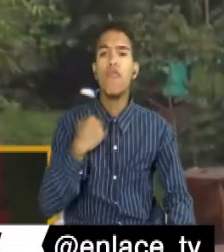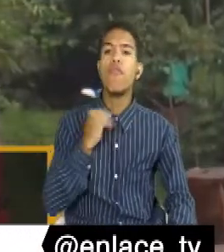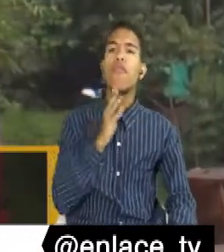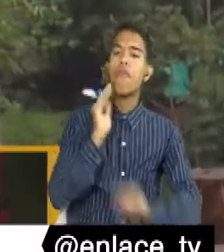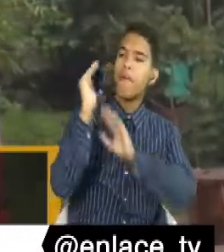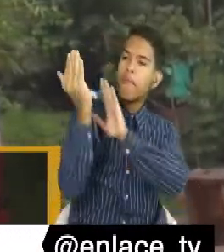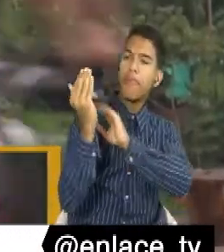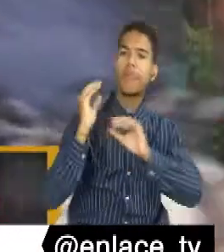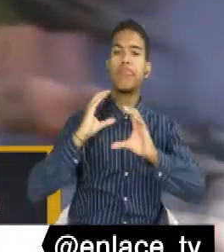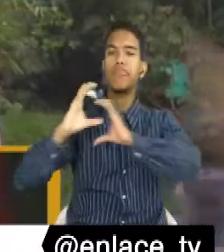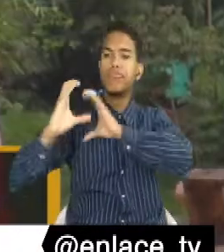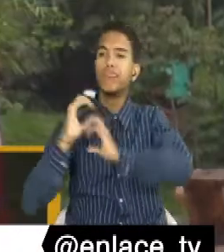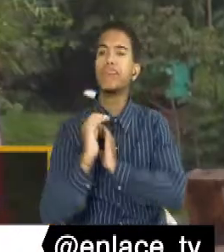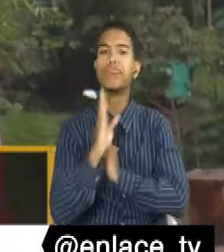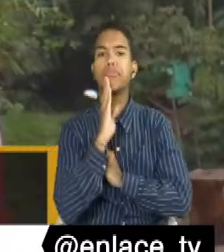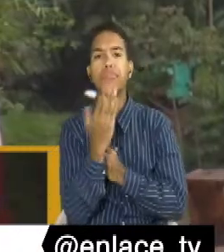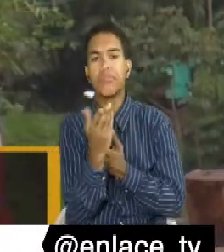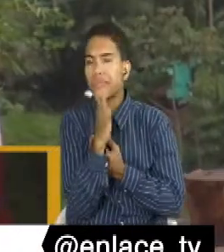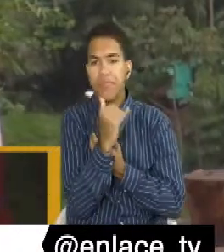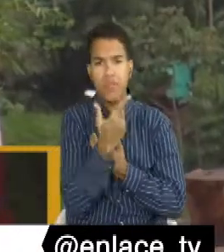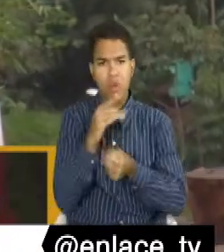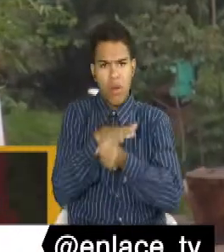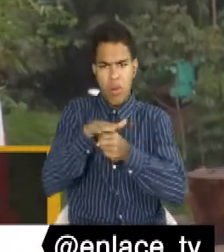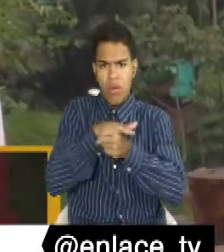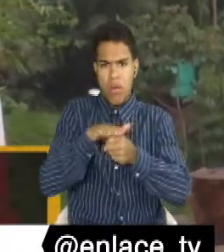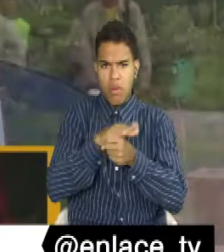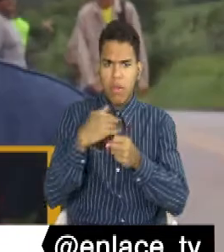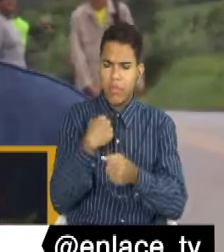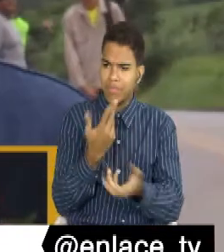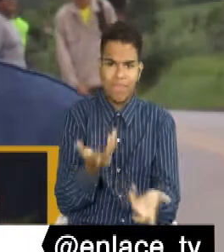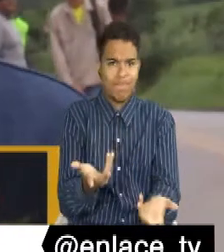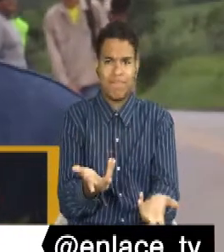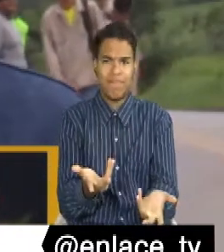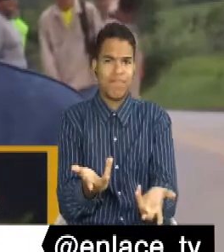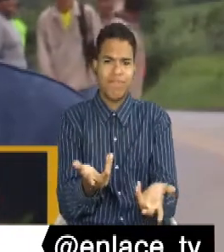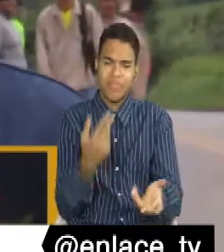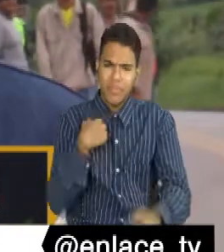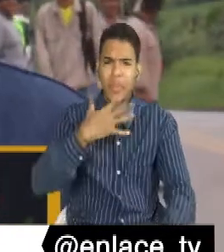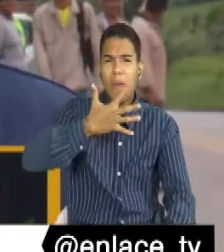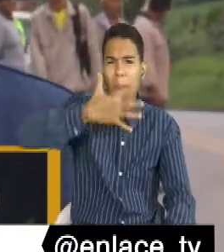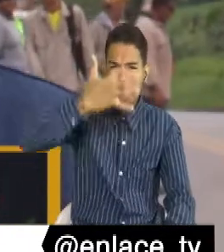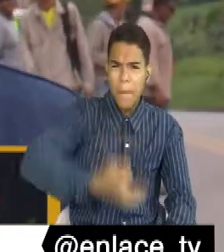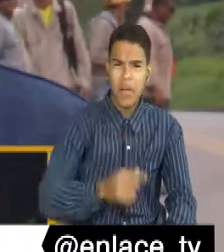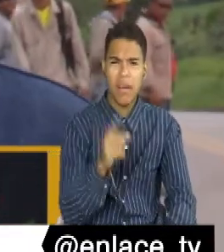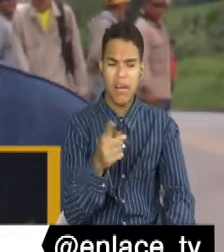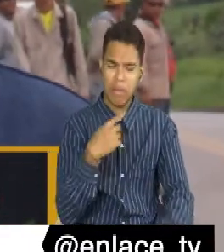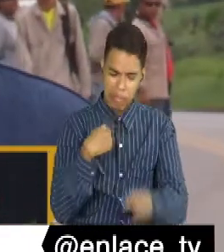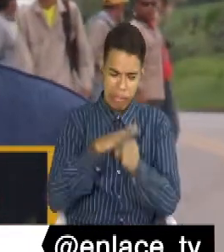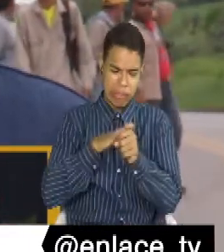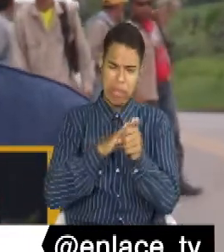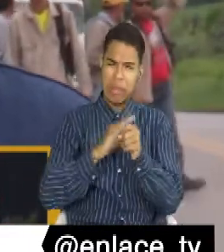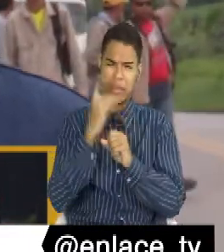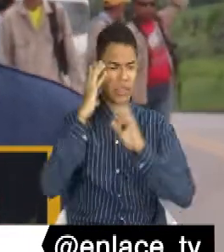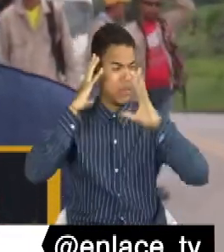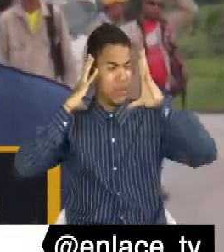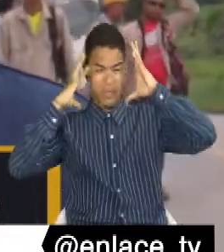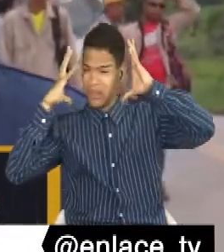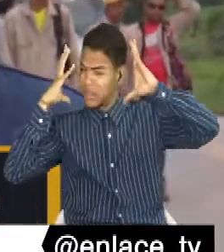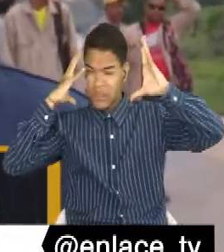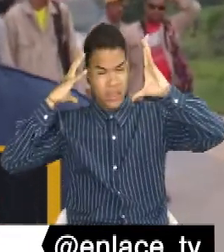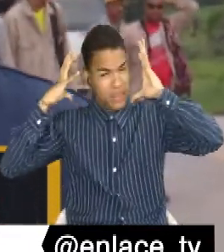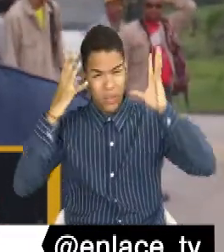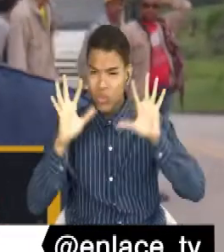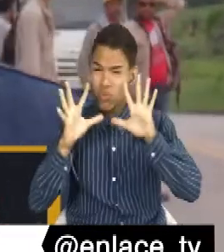comunicarnos, porque la situación de esto es realmente una situación caótica en el tema